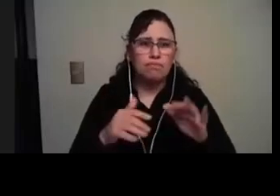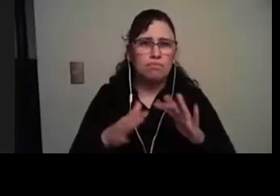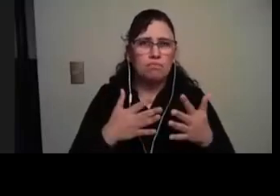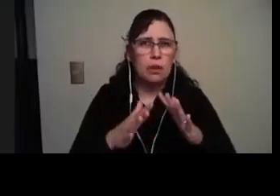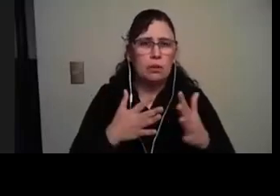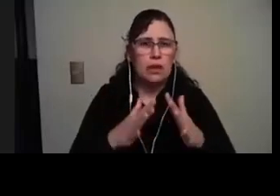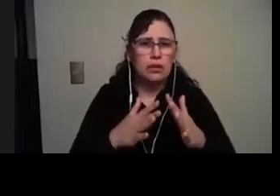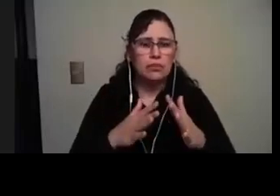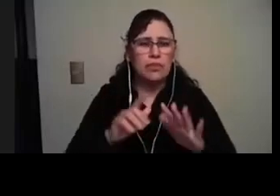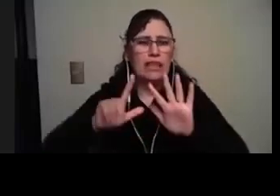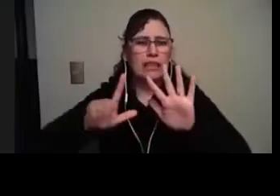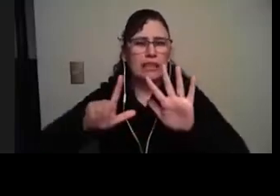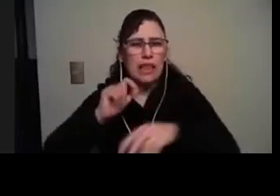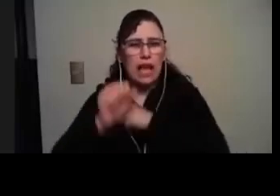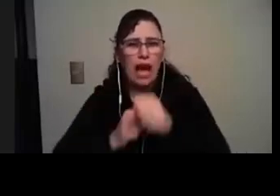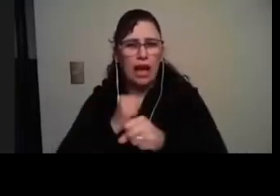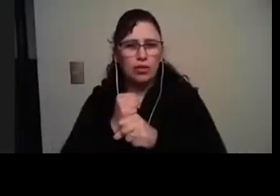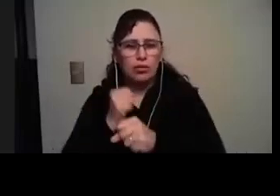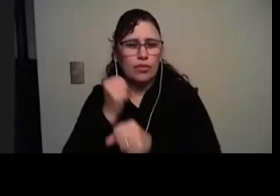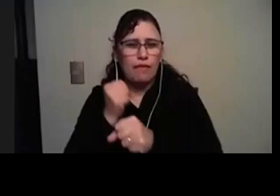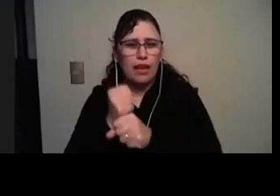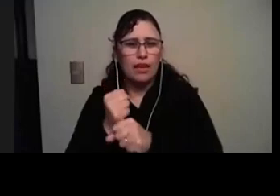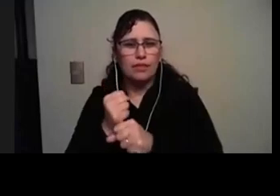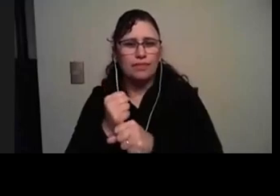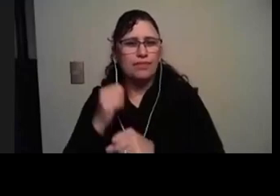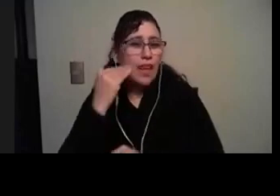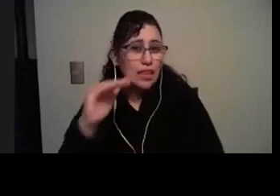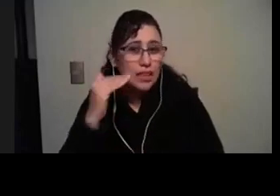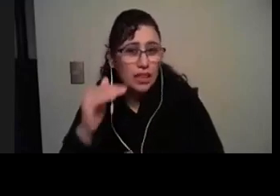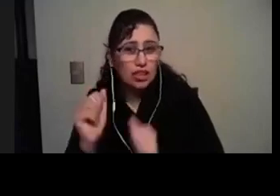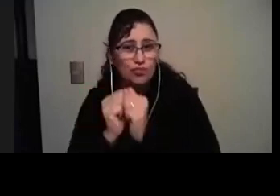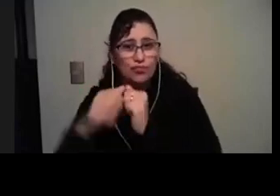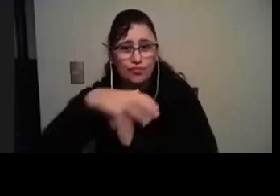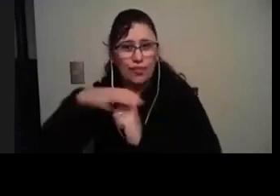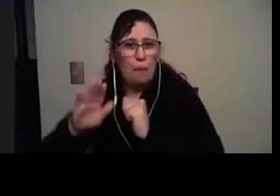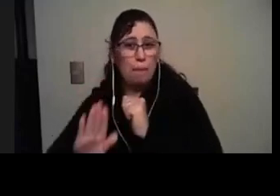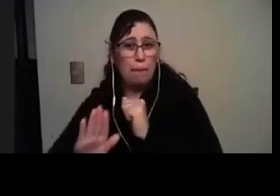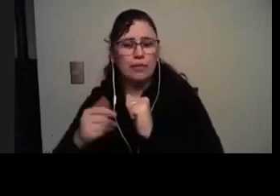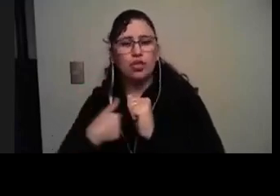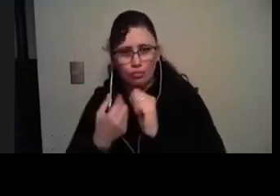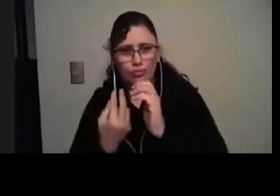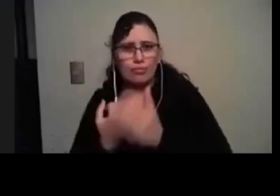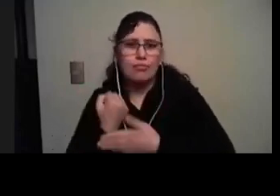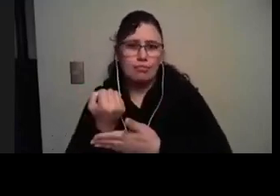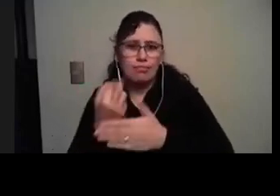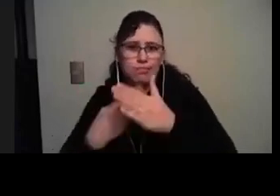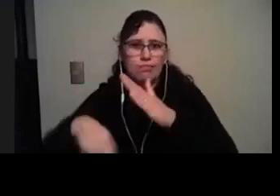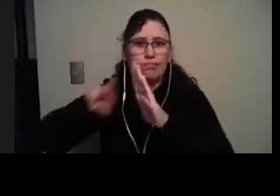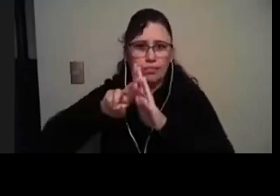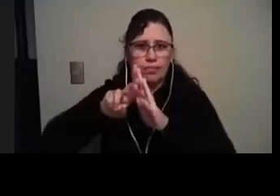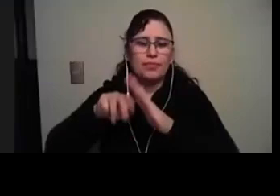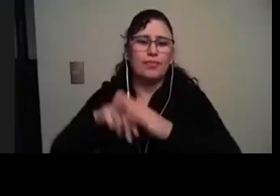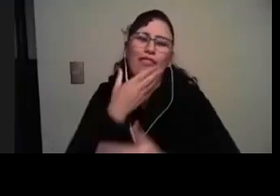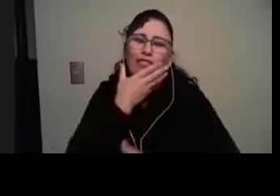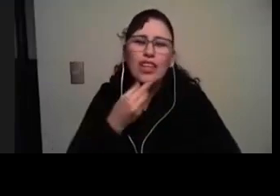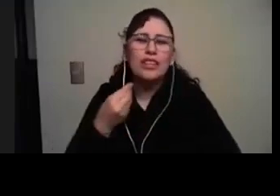como 7 años ya a la rehabilitación de niños con parálisis cerebral, ya en el cual una muy linda experiencia en